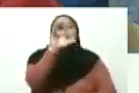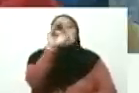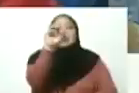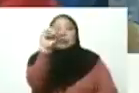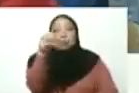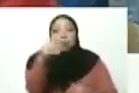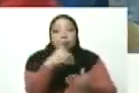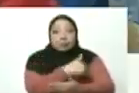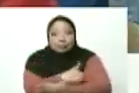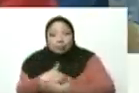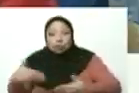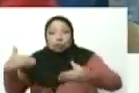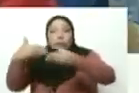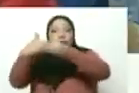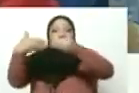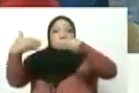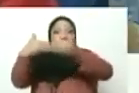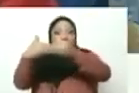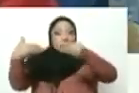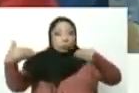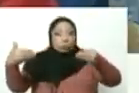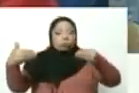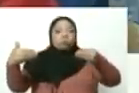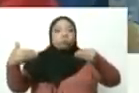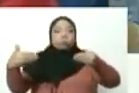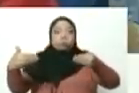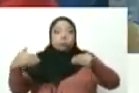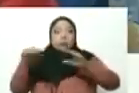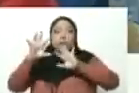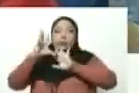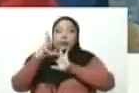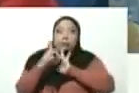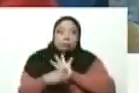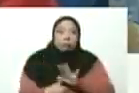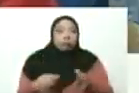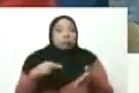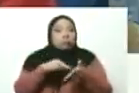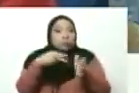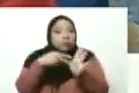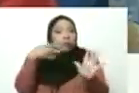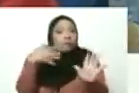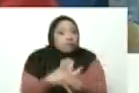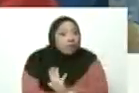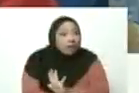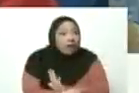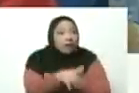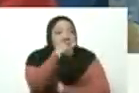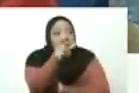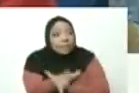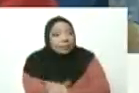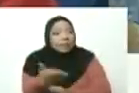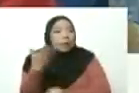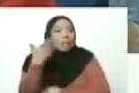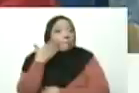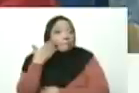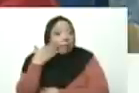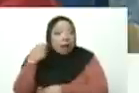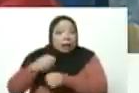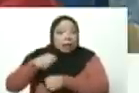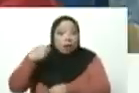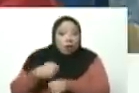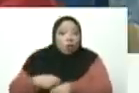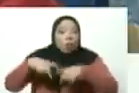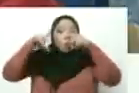dólares un hecho criminal de usted es algo que significa que una persona un ama de casa un trabajador un